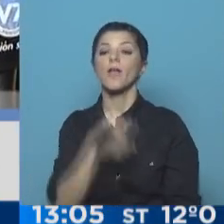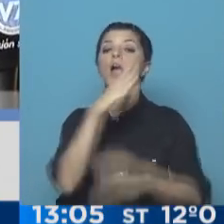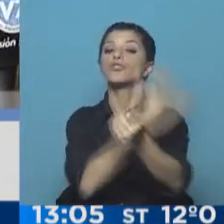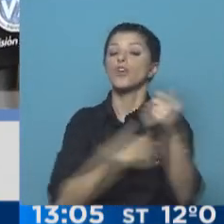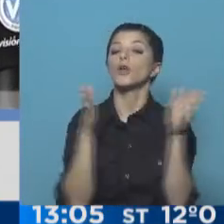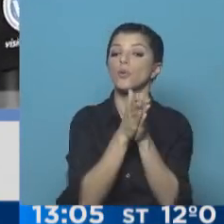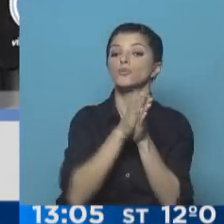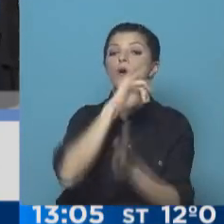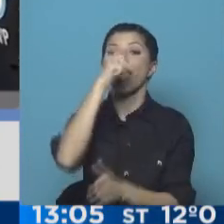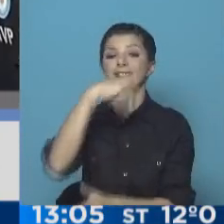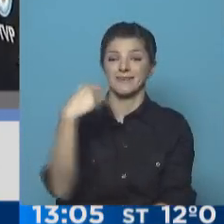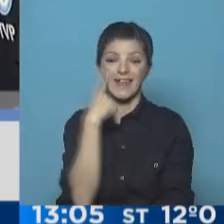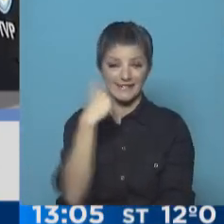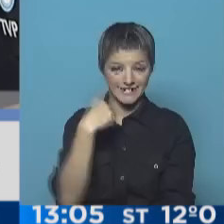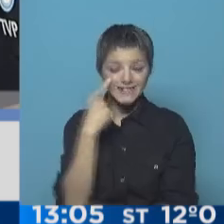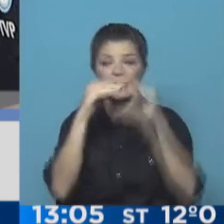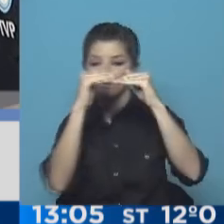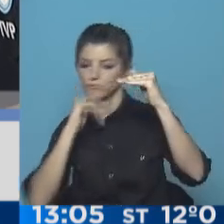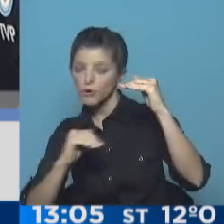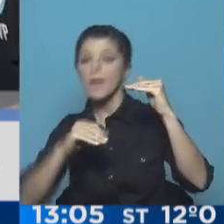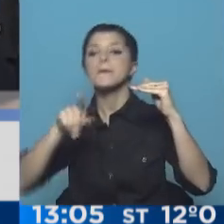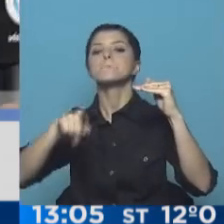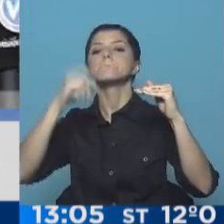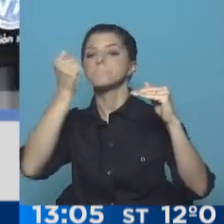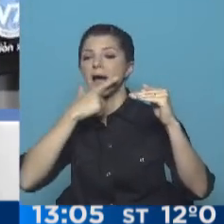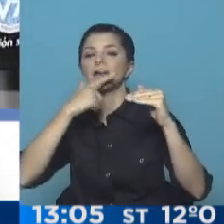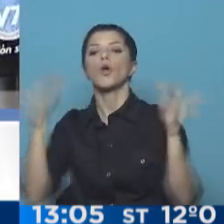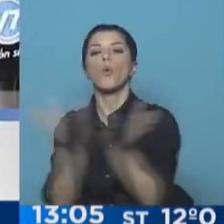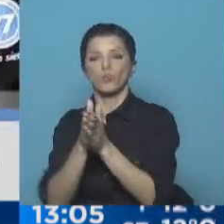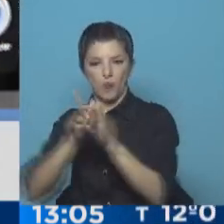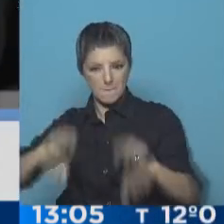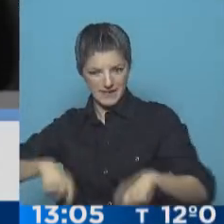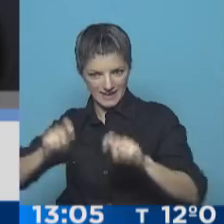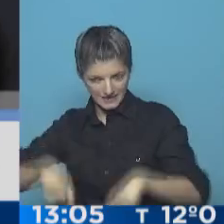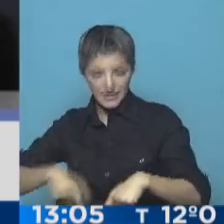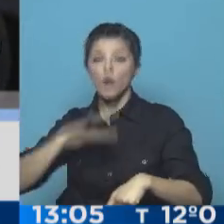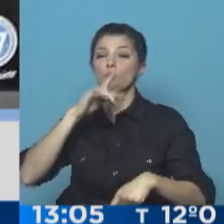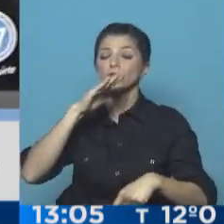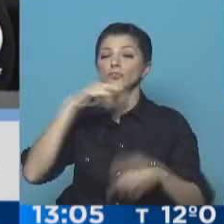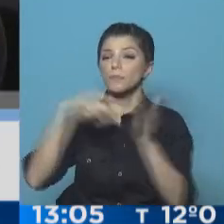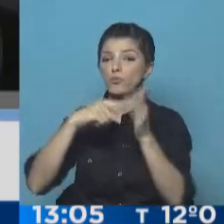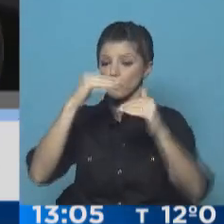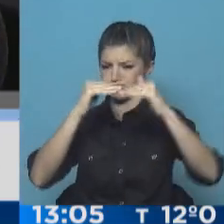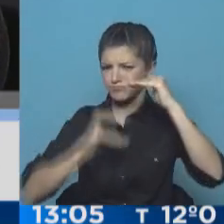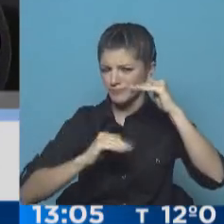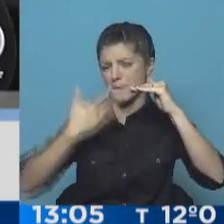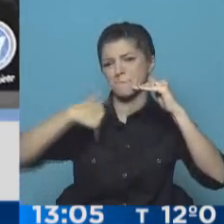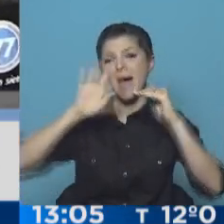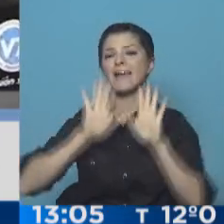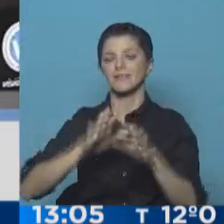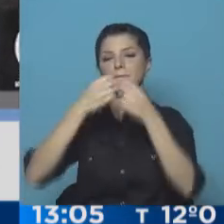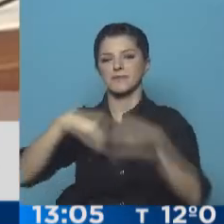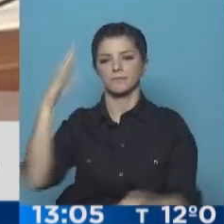fórmula que integran tanto macri como Gabriela mti más de 14 puntos de diferencia con ese dato arrancaba la conferencia de prensa